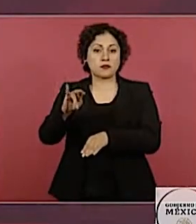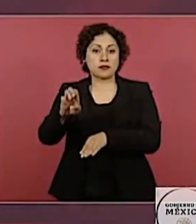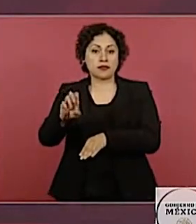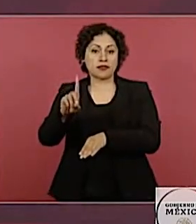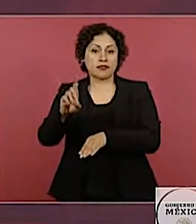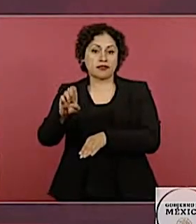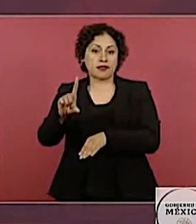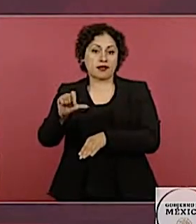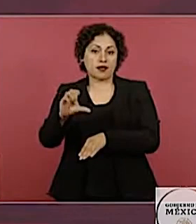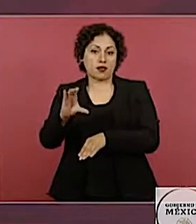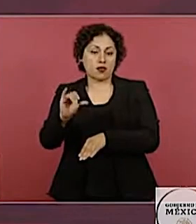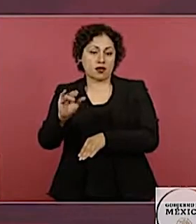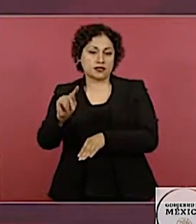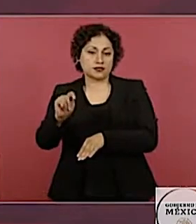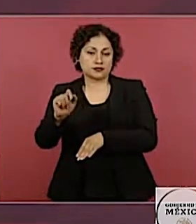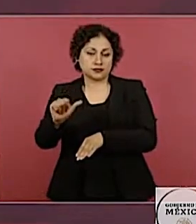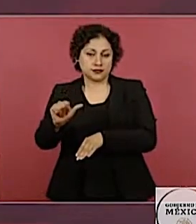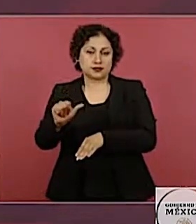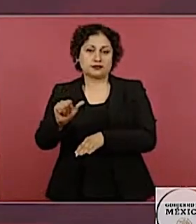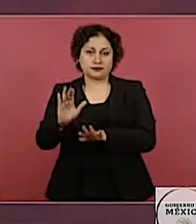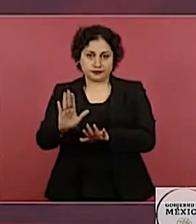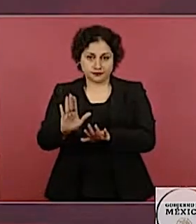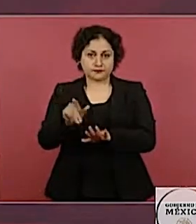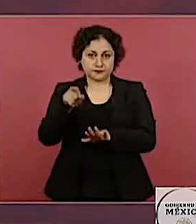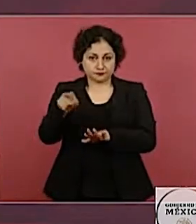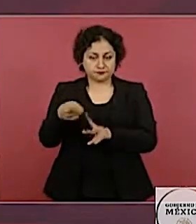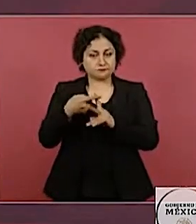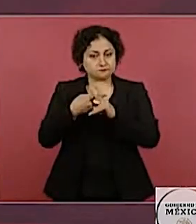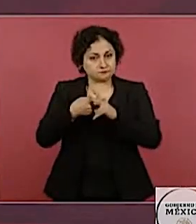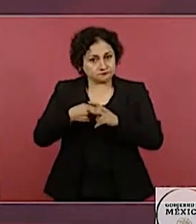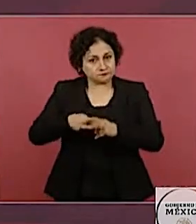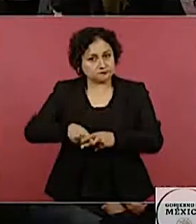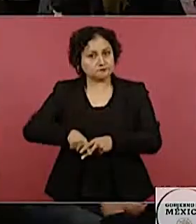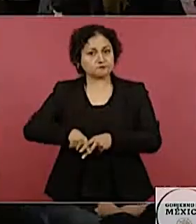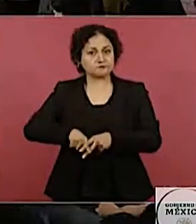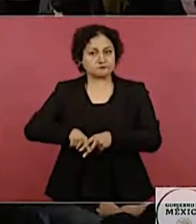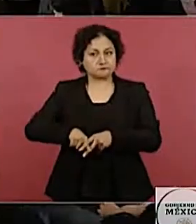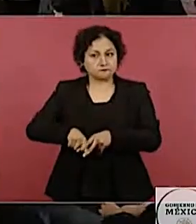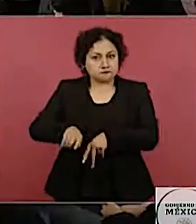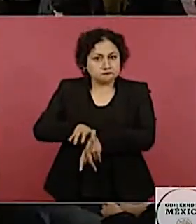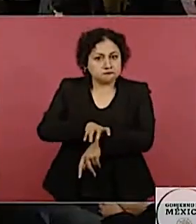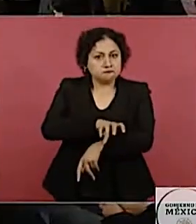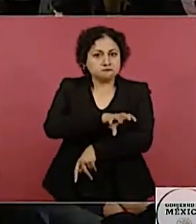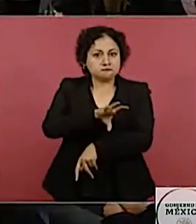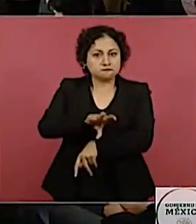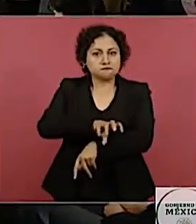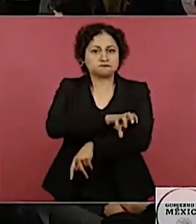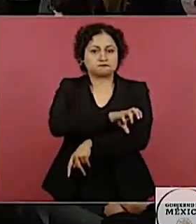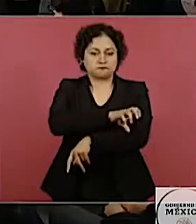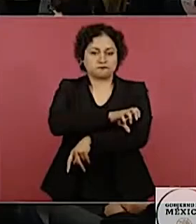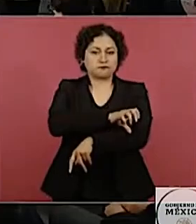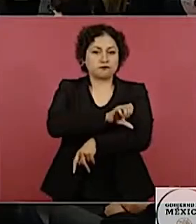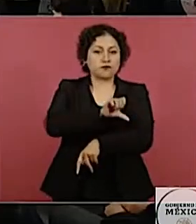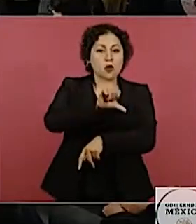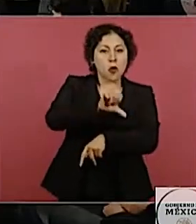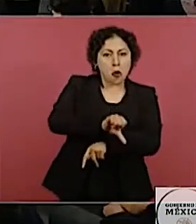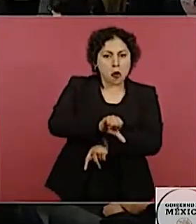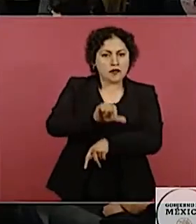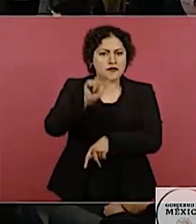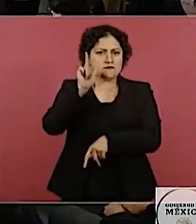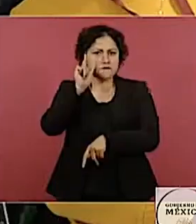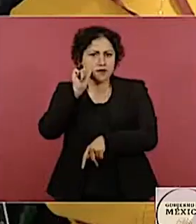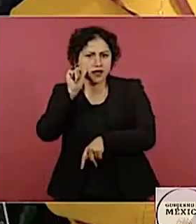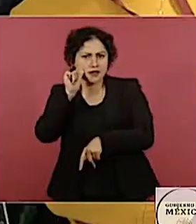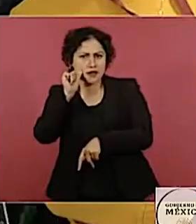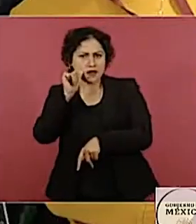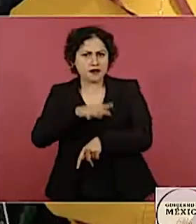y una vez que se tenga electrificado todo Acapulco ya hoy o mañana va a haber